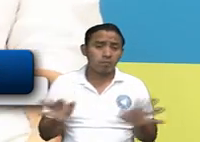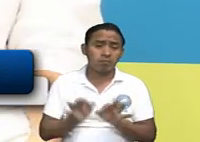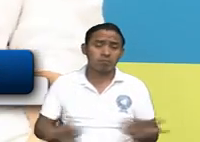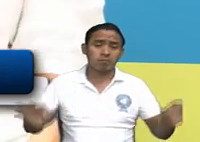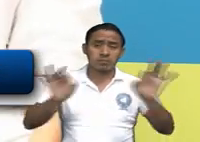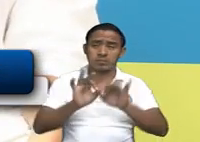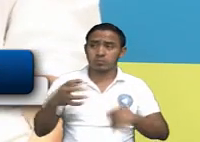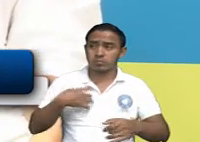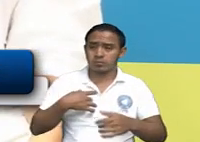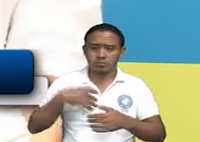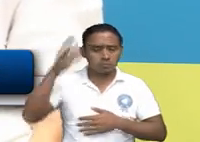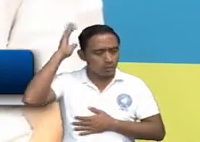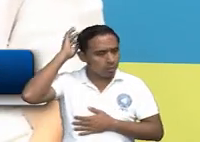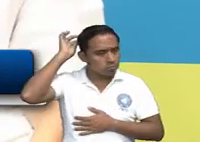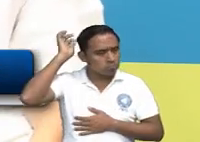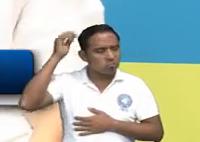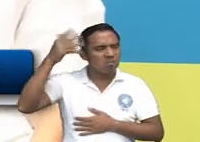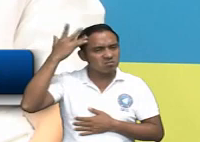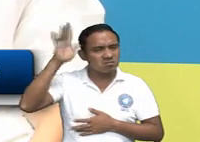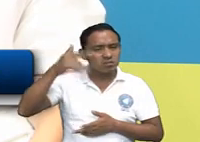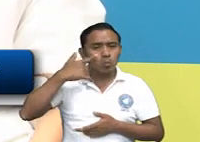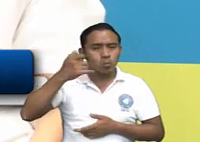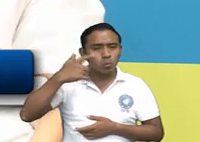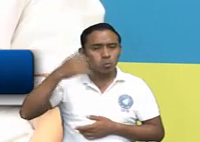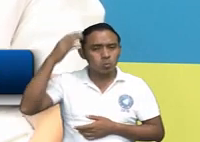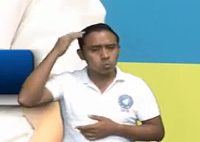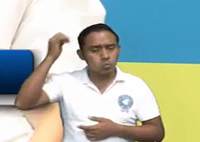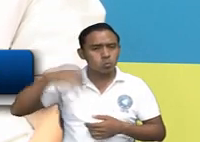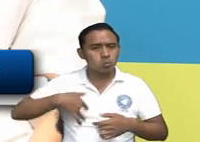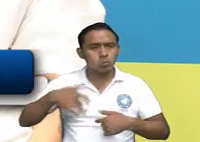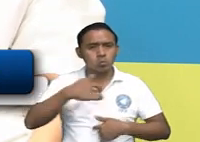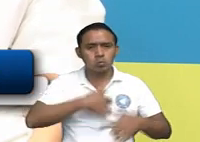me toco, este es mi pelo. Ahí es parte de la